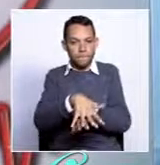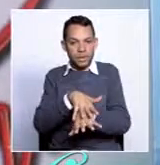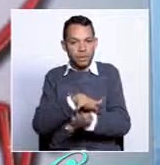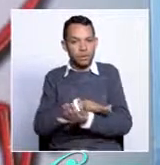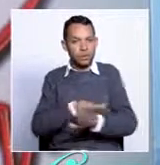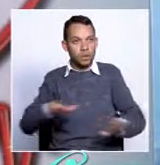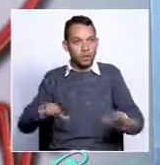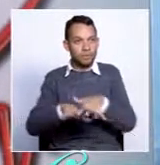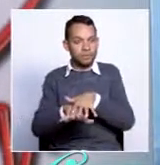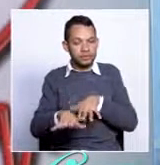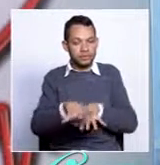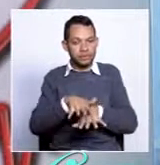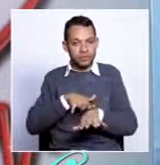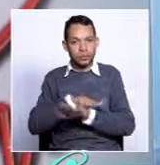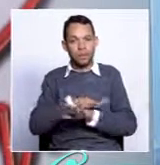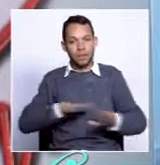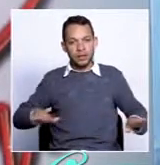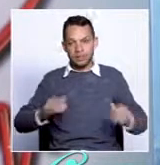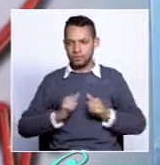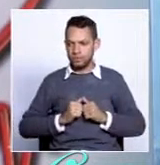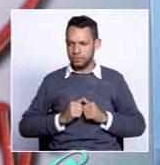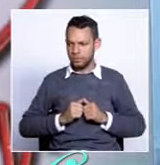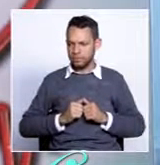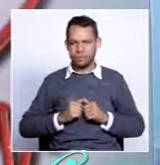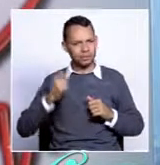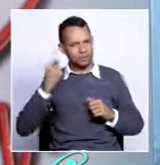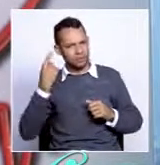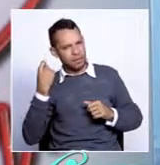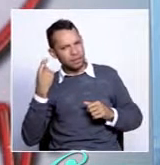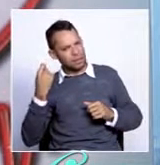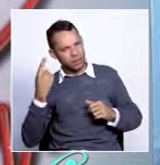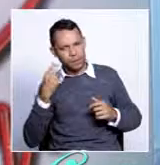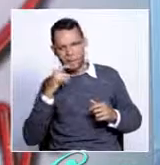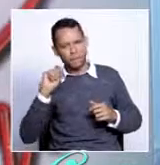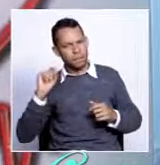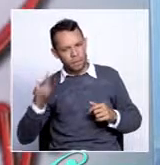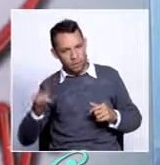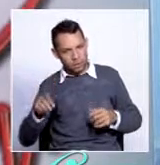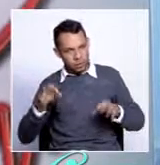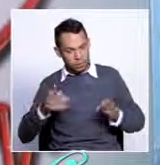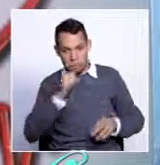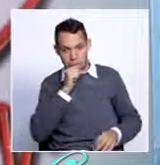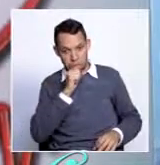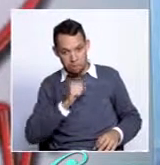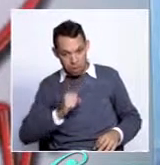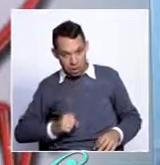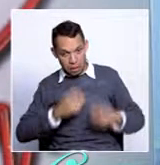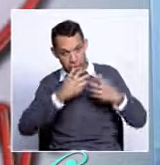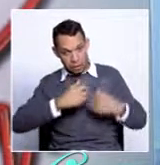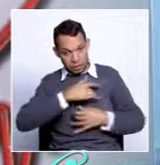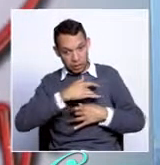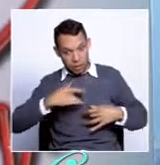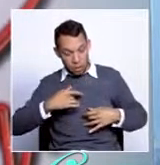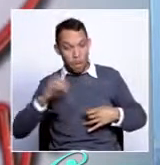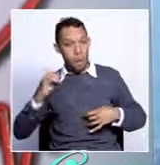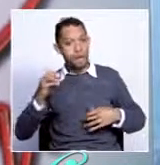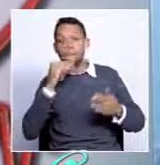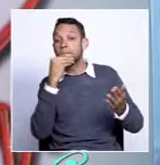eso es lo que se le puede hacer mi pregunta es es vieja porque es de la epe s